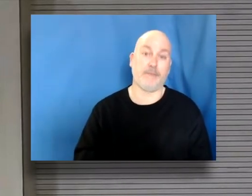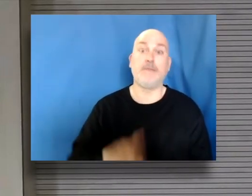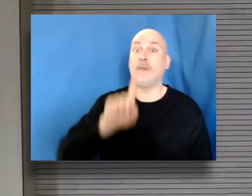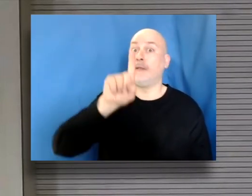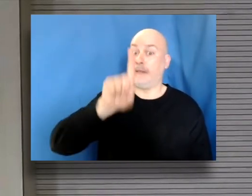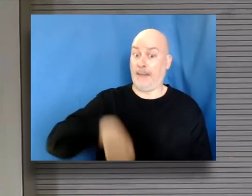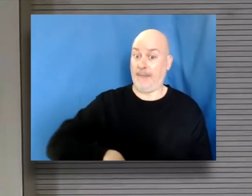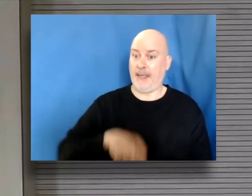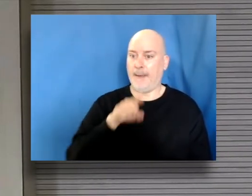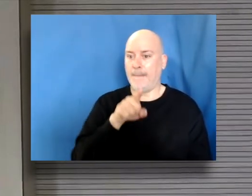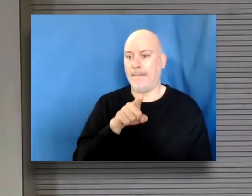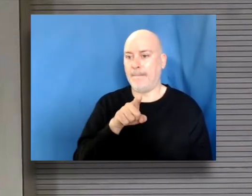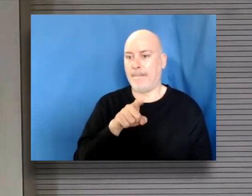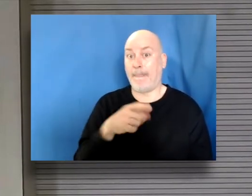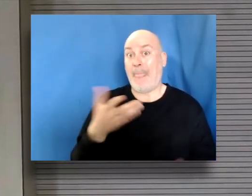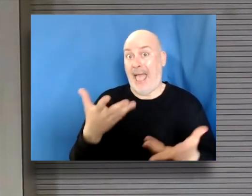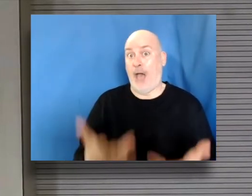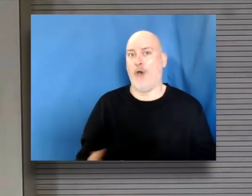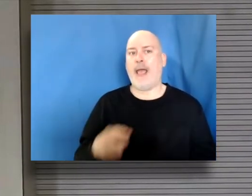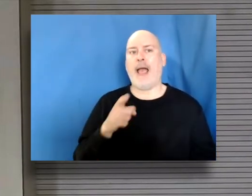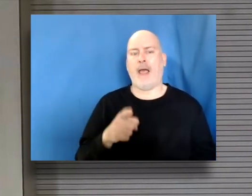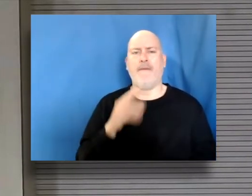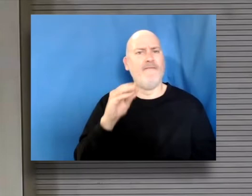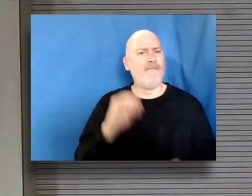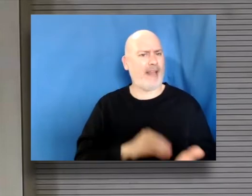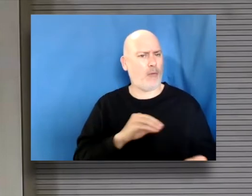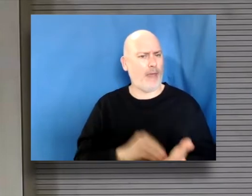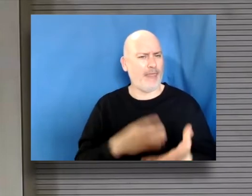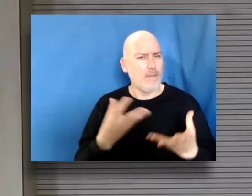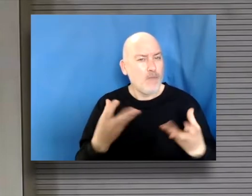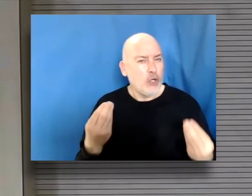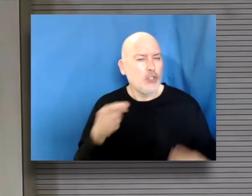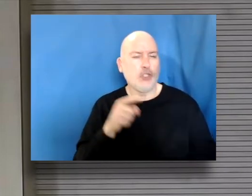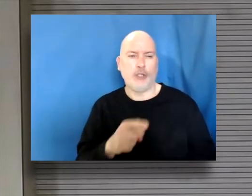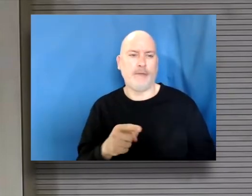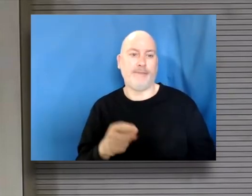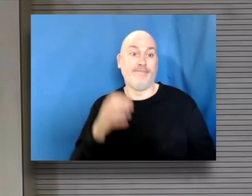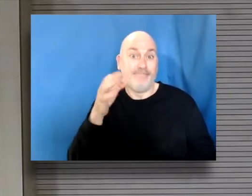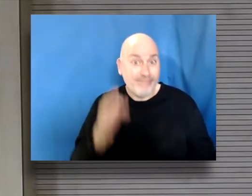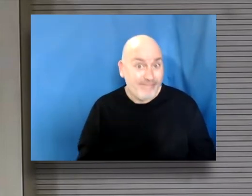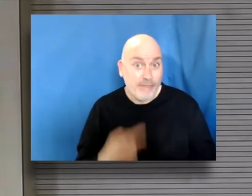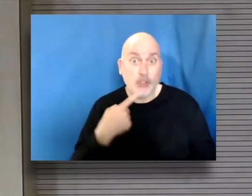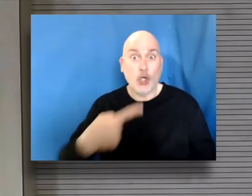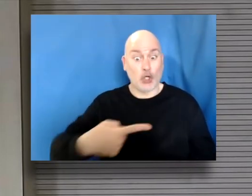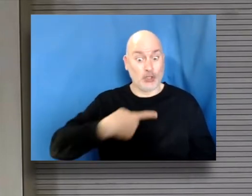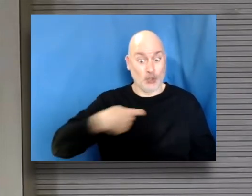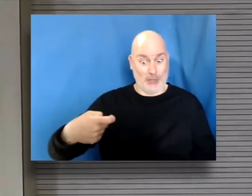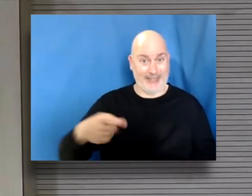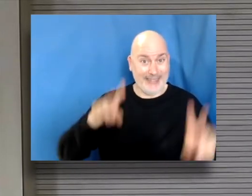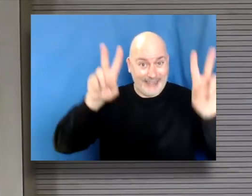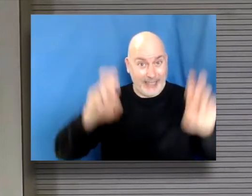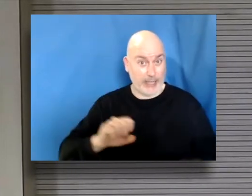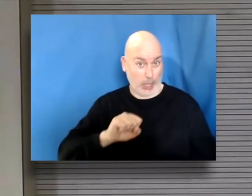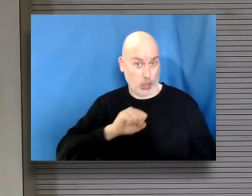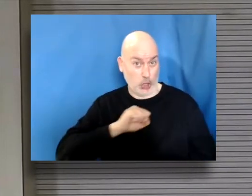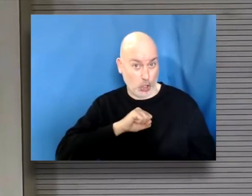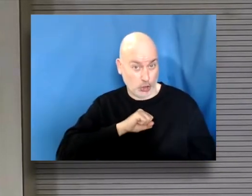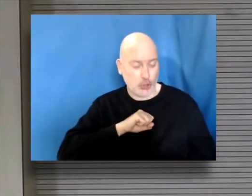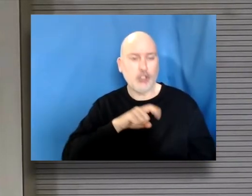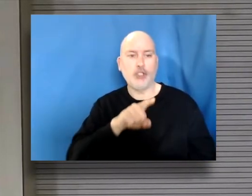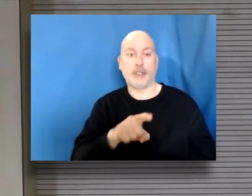que ahora vemos con frecuencia es que ya cuando nos hacéis la consulta sobre la tos, hay veces que ya